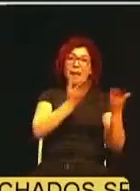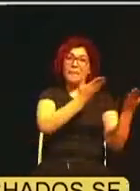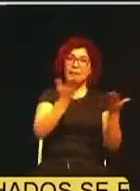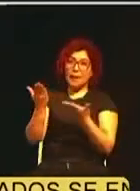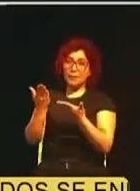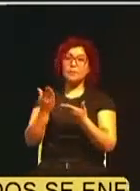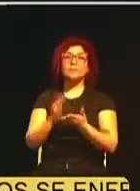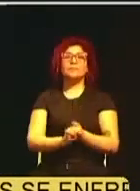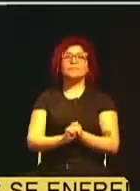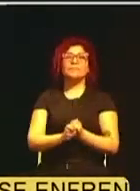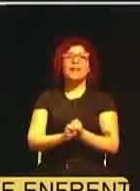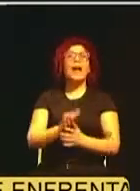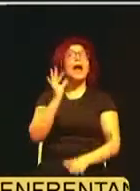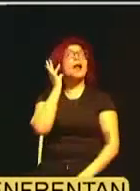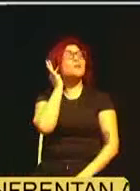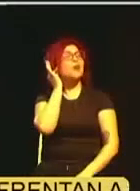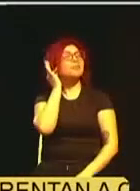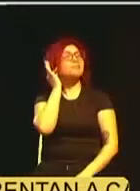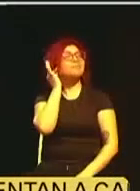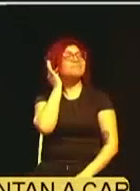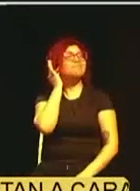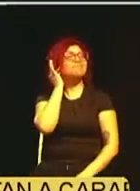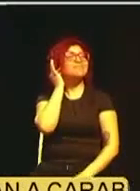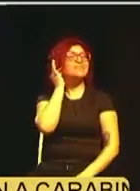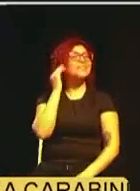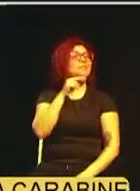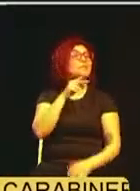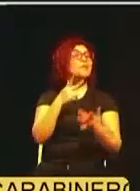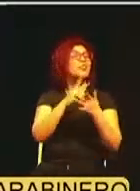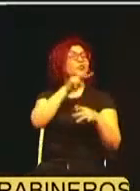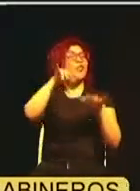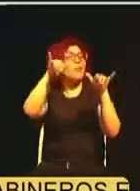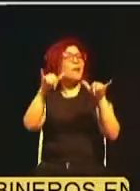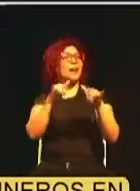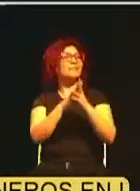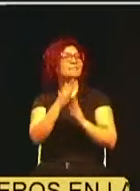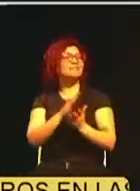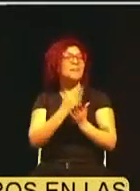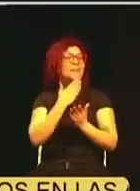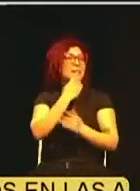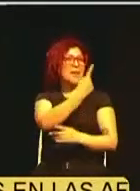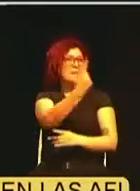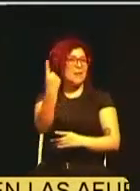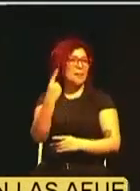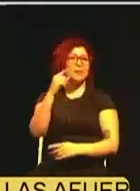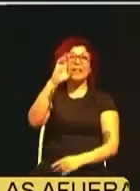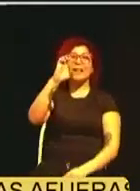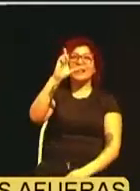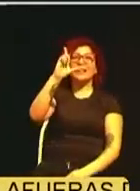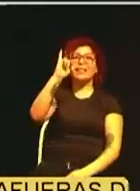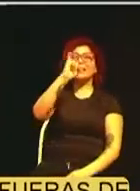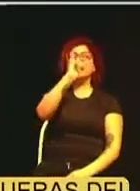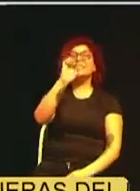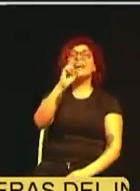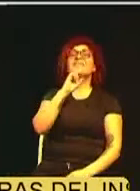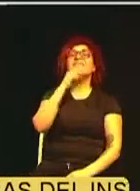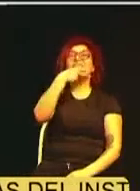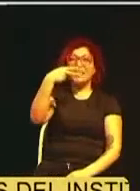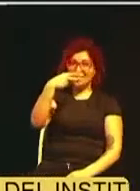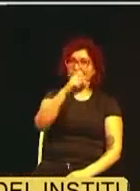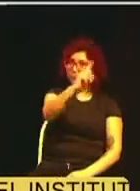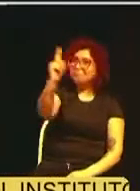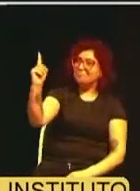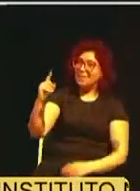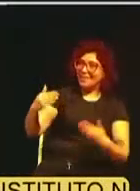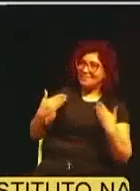Invitamos a la mujer que nos convoca también en el día de hoy, a Elizabeth, a subir también al escenario